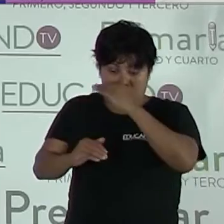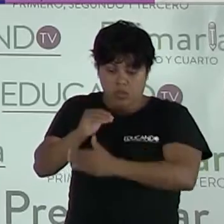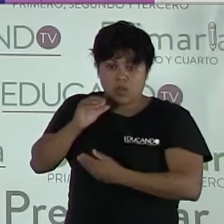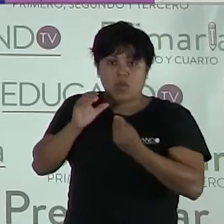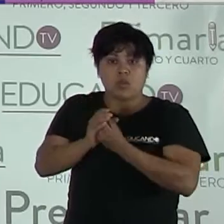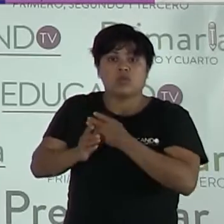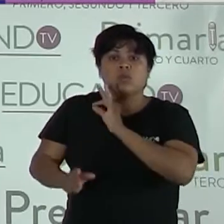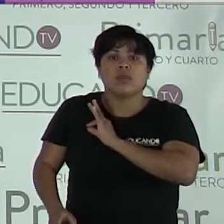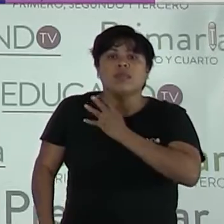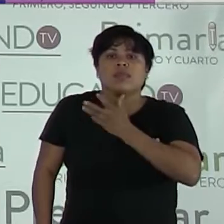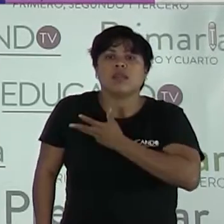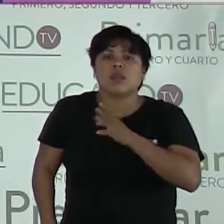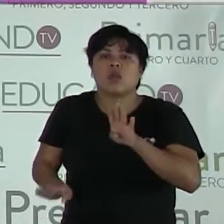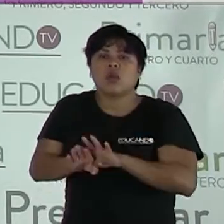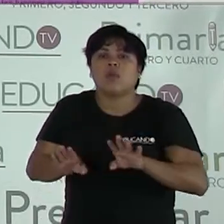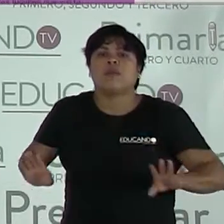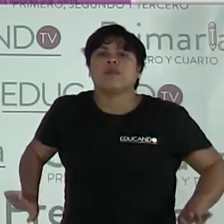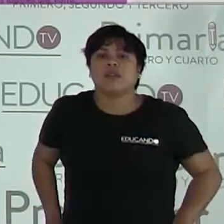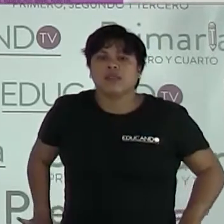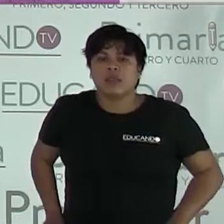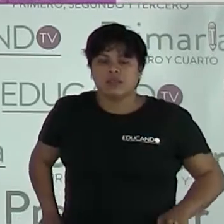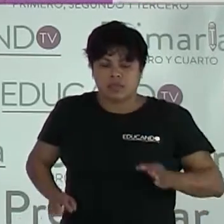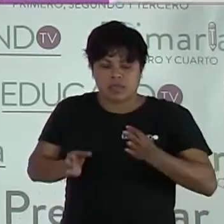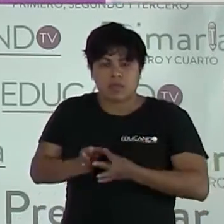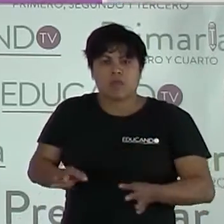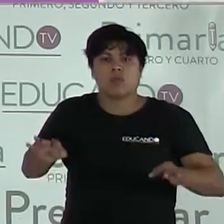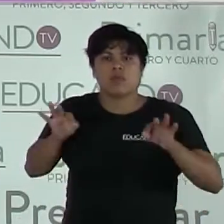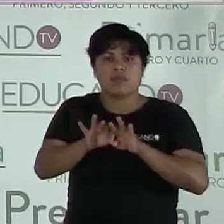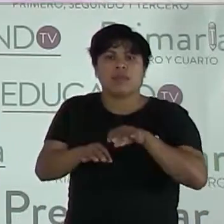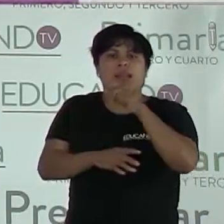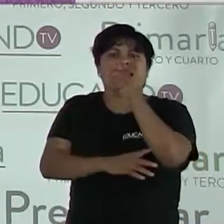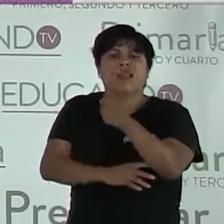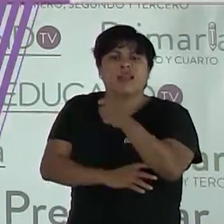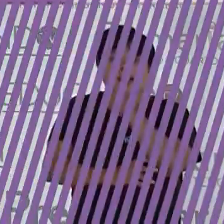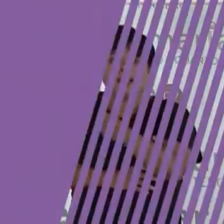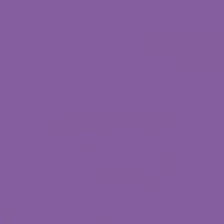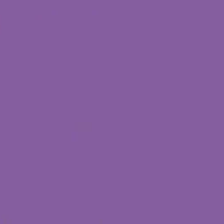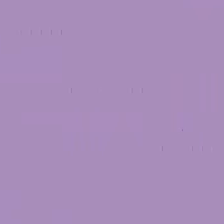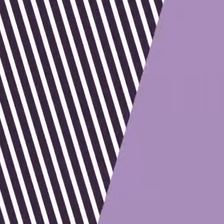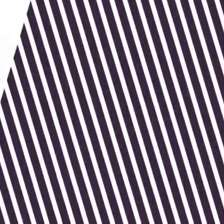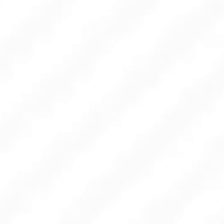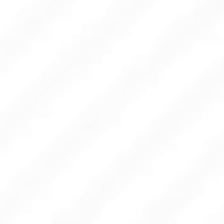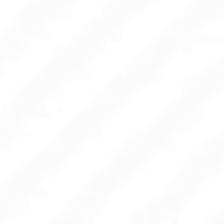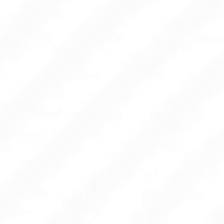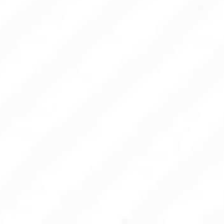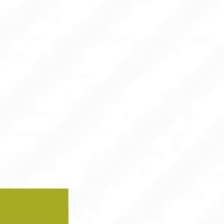te permita tener las características fundamentales de lo que es el reportaje.